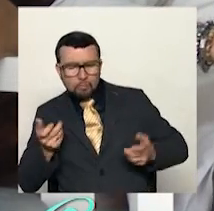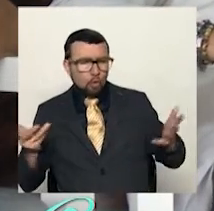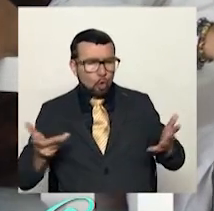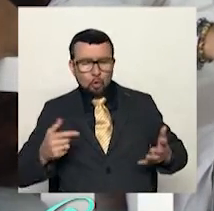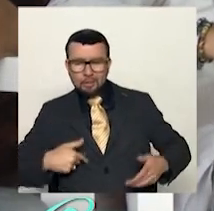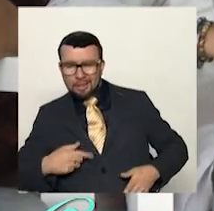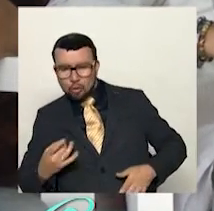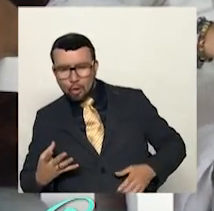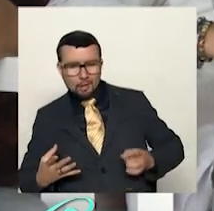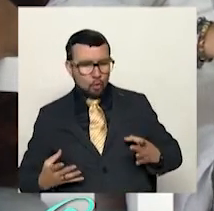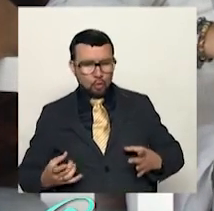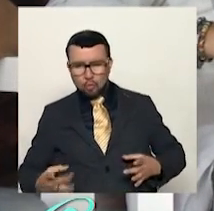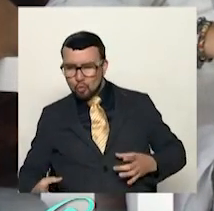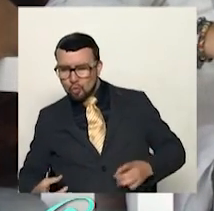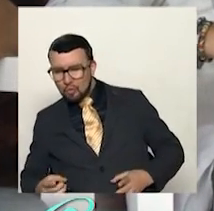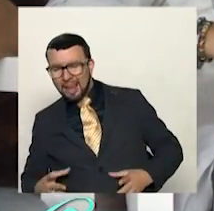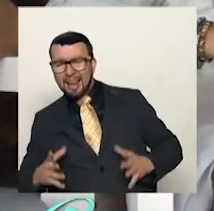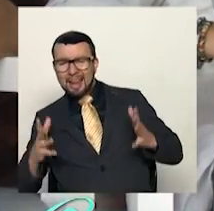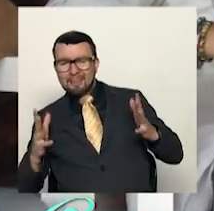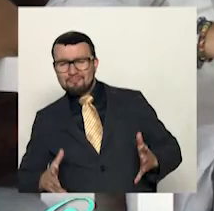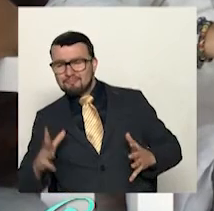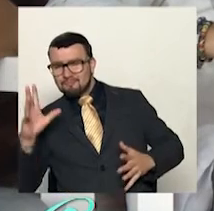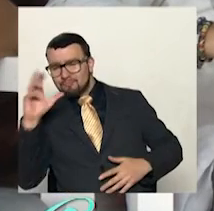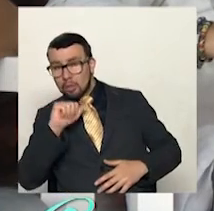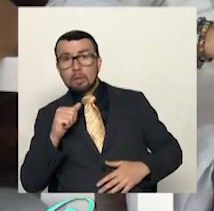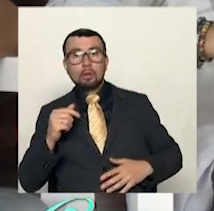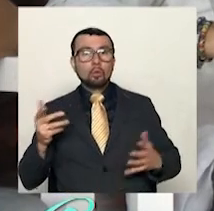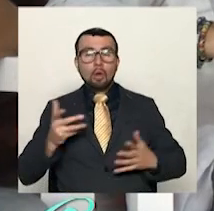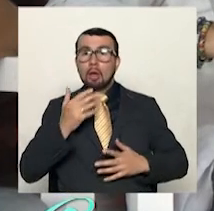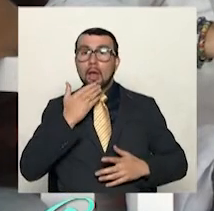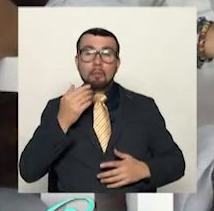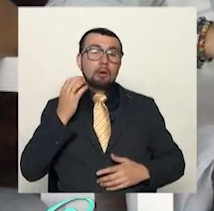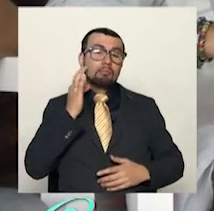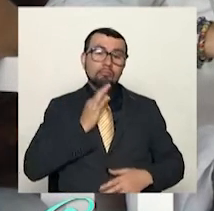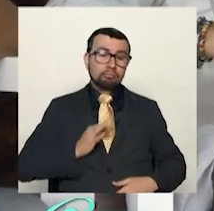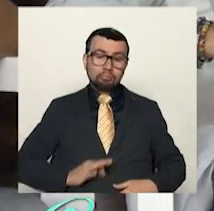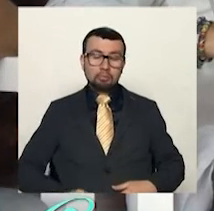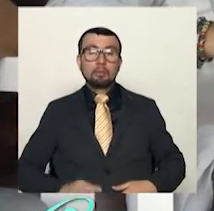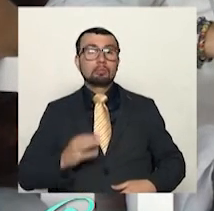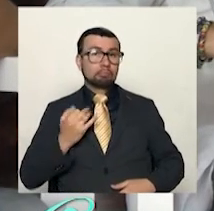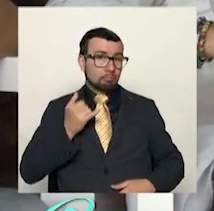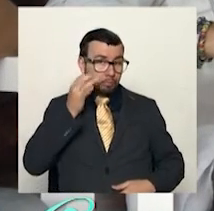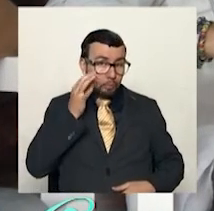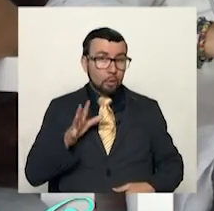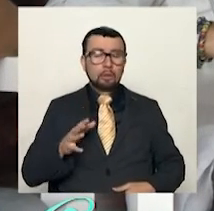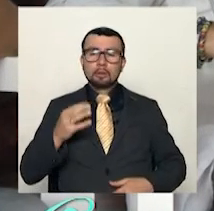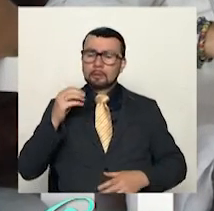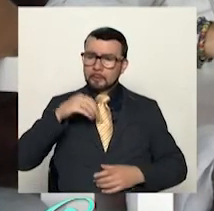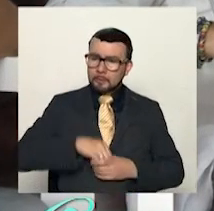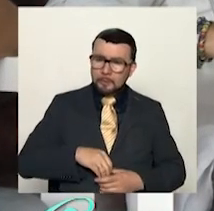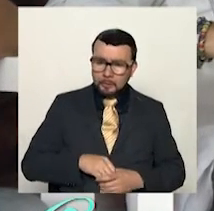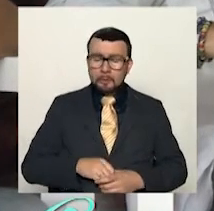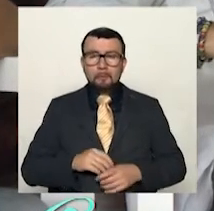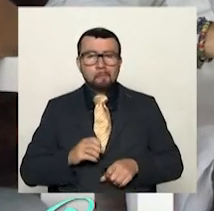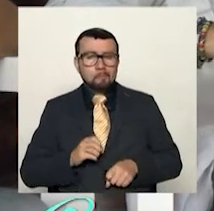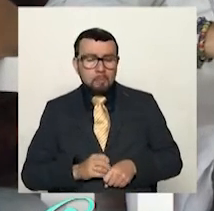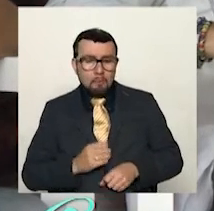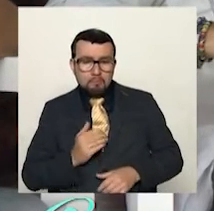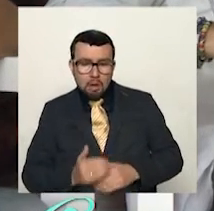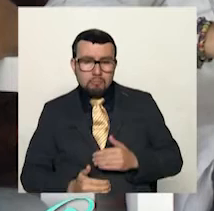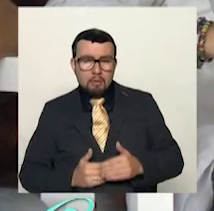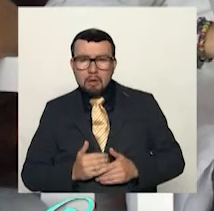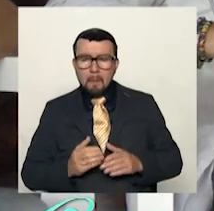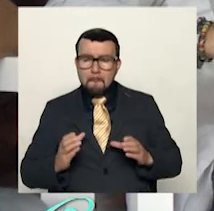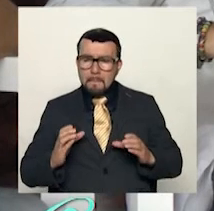de órganos que existen, no solo órganos sino arterias, venas, vasos linfáticos y ganglios que pueden esconder desde un pequeño linfoma que está iniciando en la